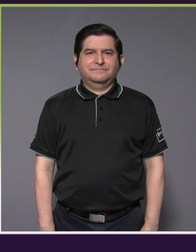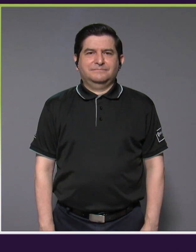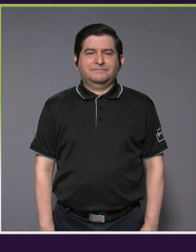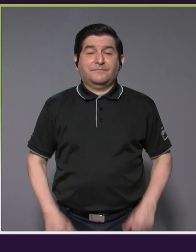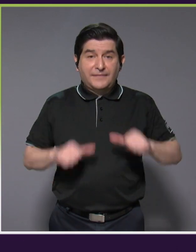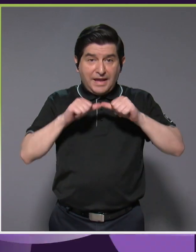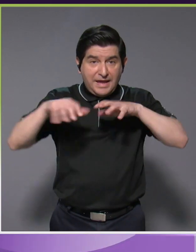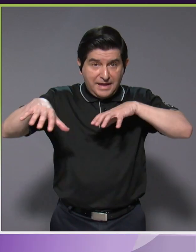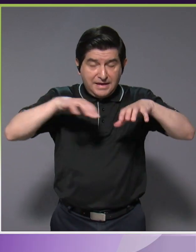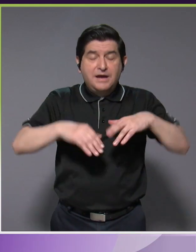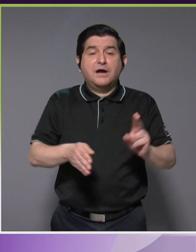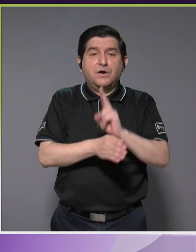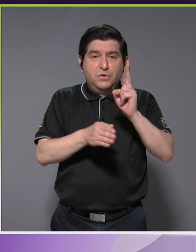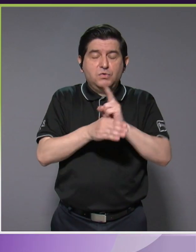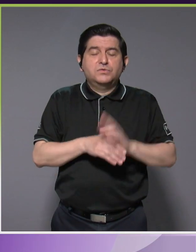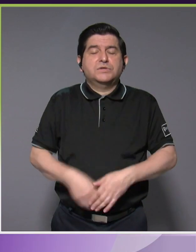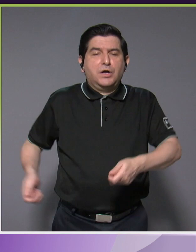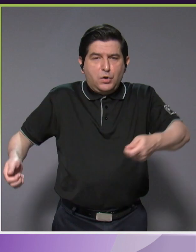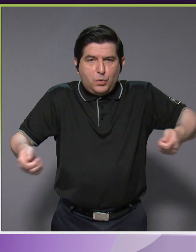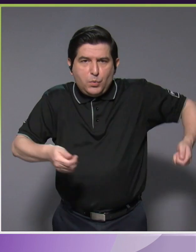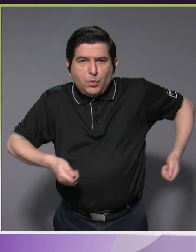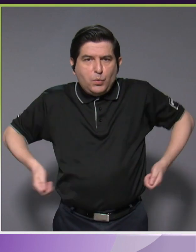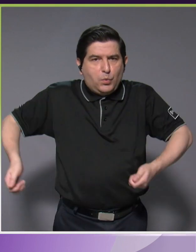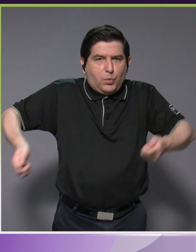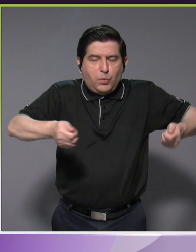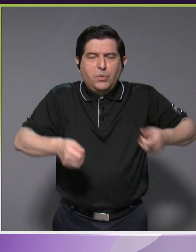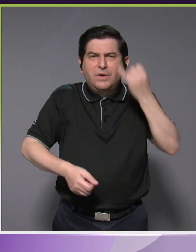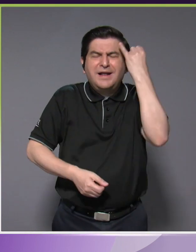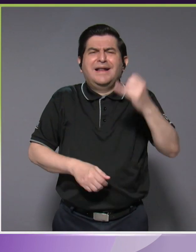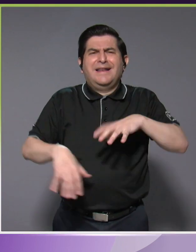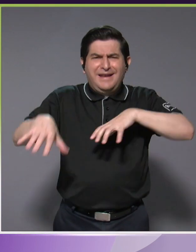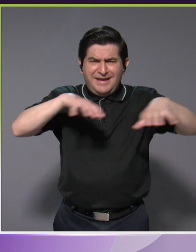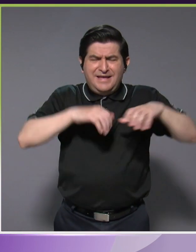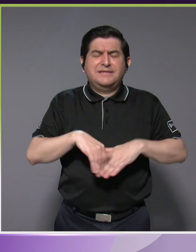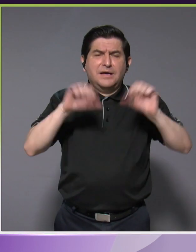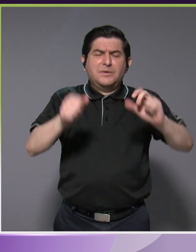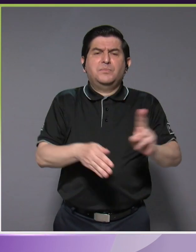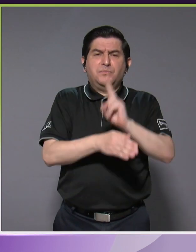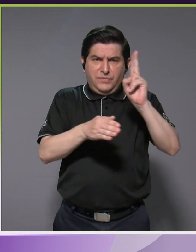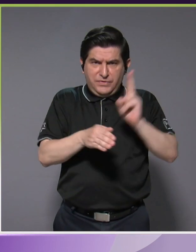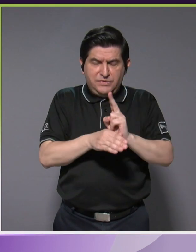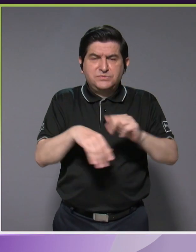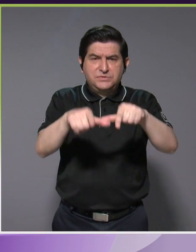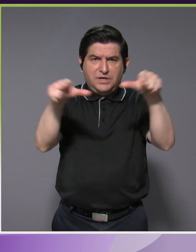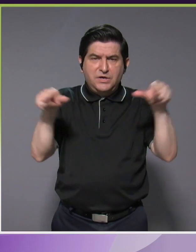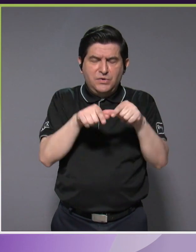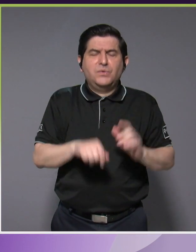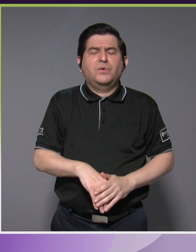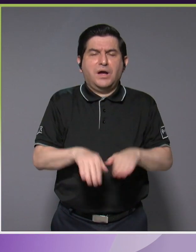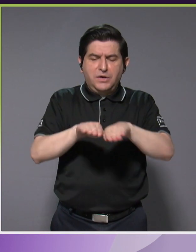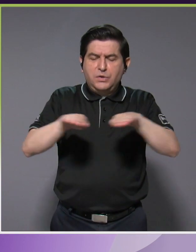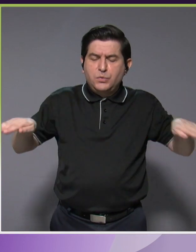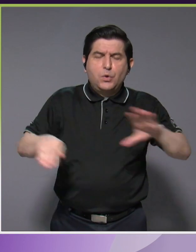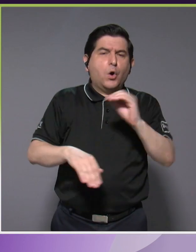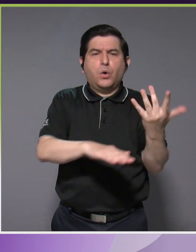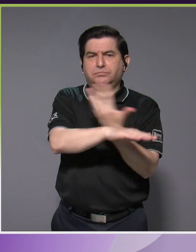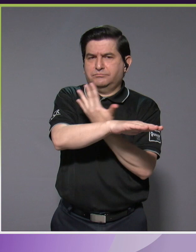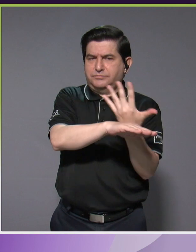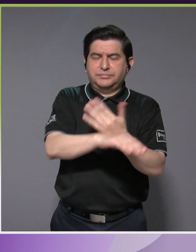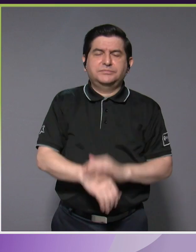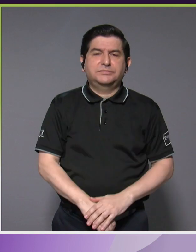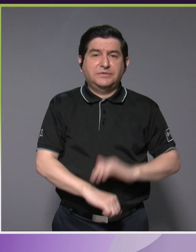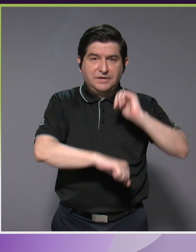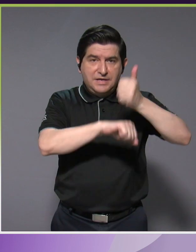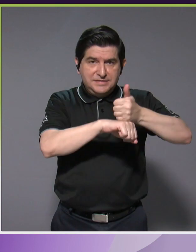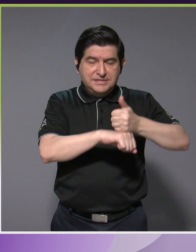En la siguiente actividad vamos a utilizar un hula hula. La idea de esta actividad es que se puede utilizar tanto en zonas como cemento o en zacate. Vamos a colocar